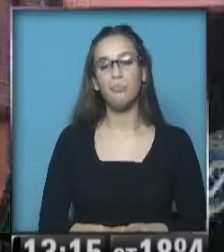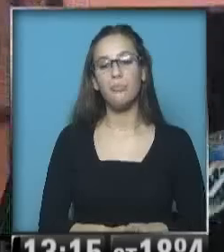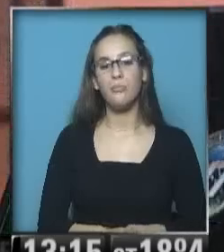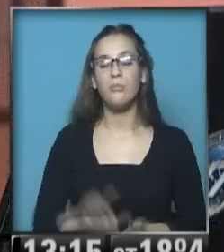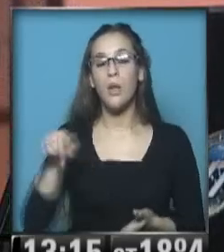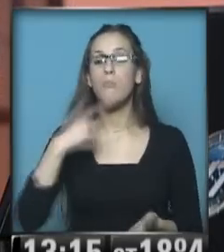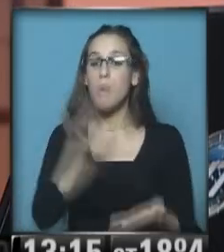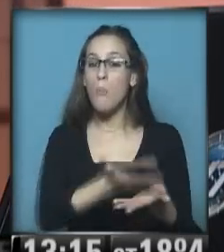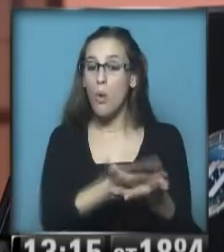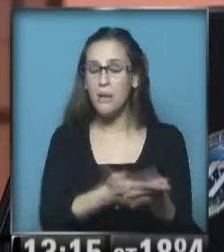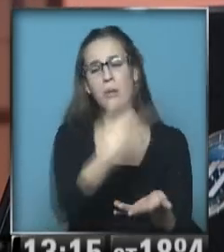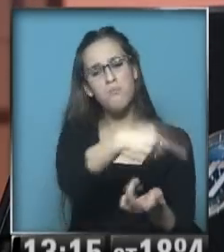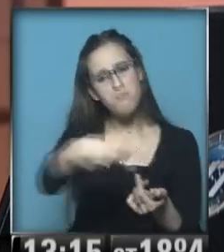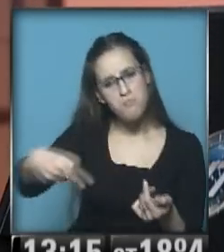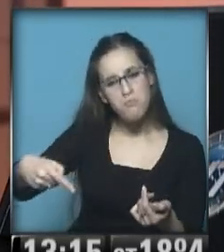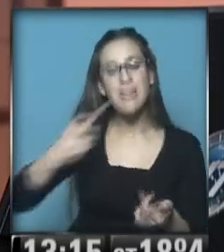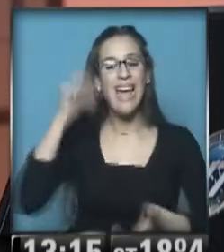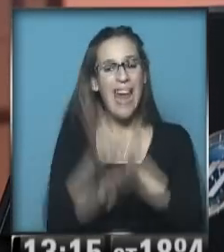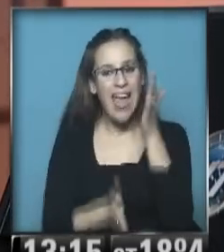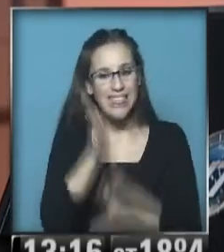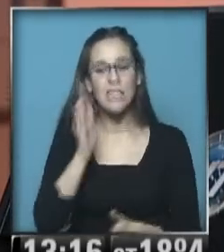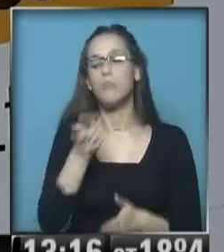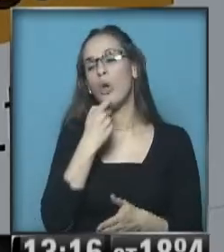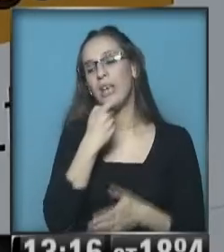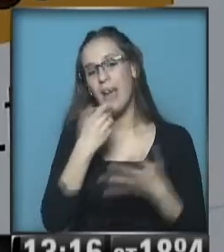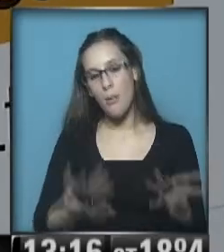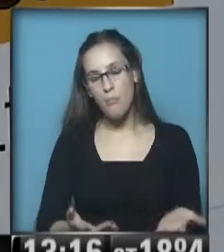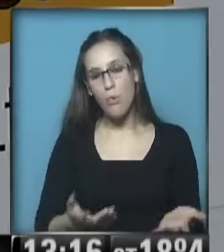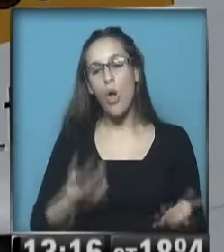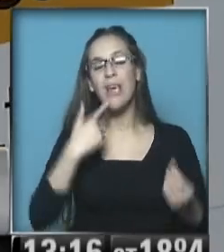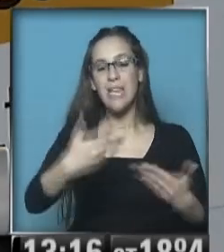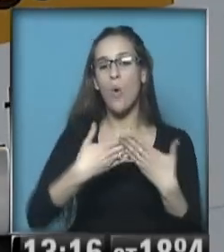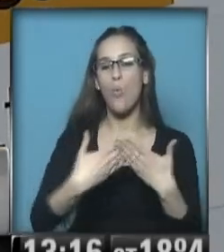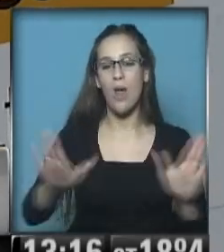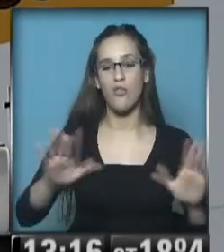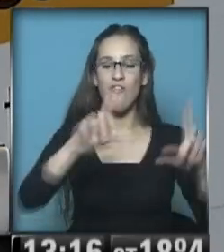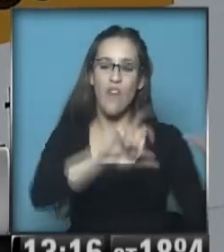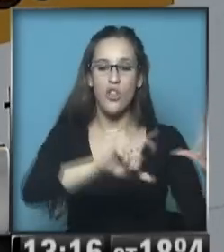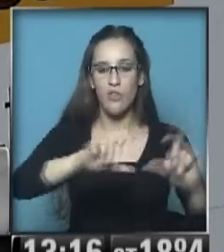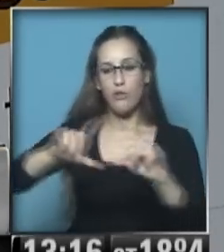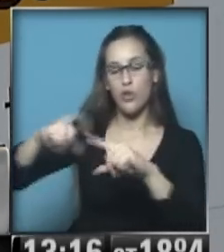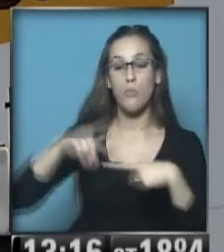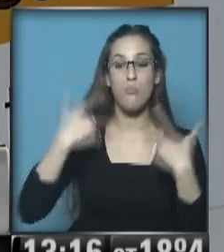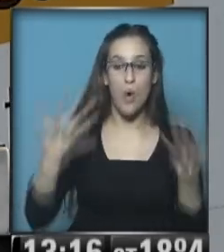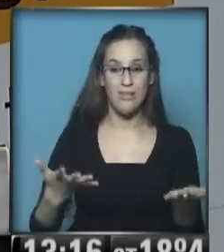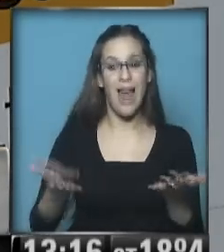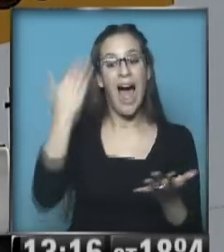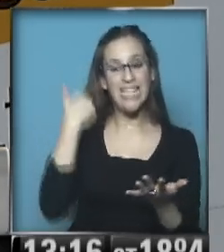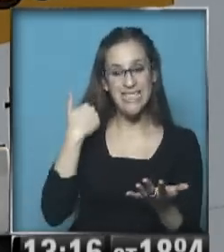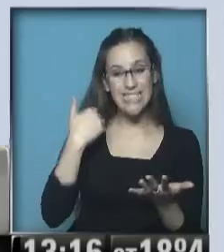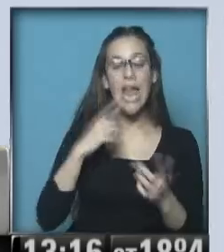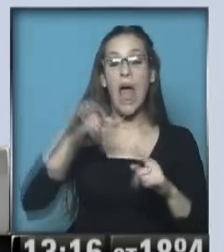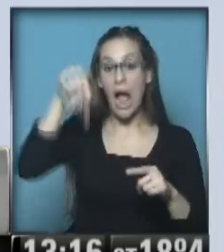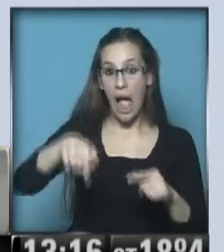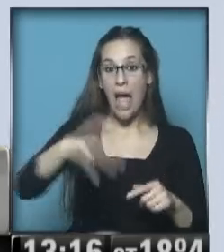propuestas para compartir con ustedes, gratuitas, como por ejemplo la inauguración de una muestra fotográfica que se realizó ayer en el hall del